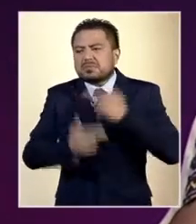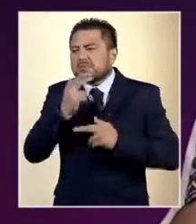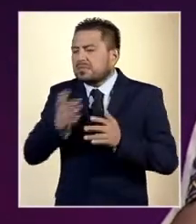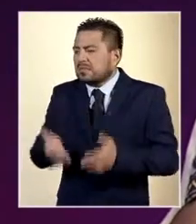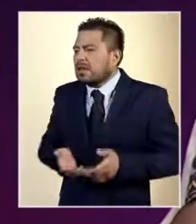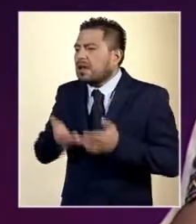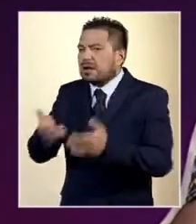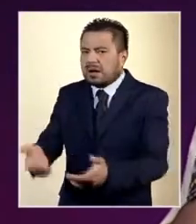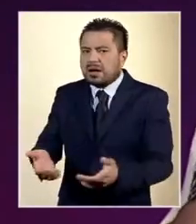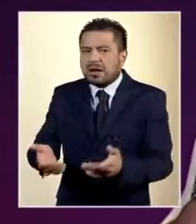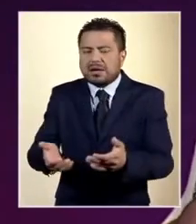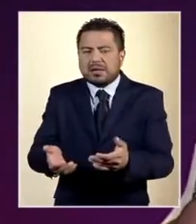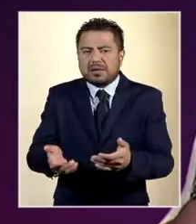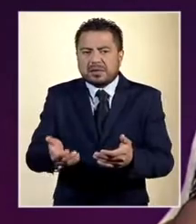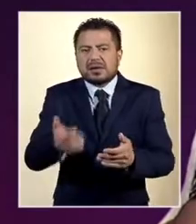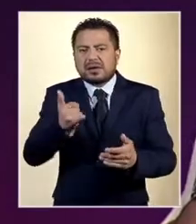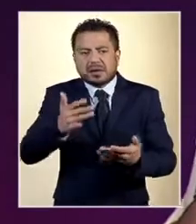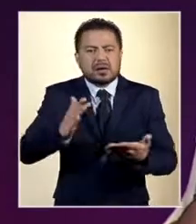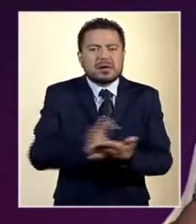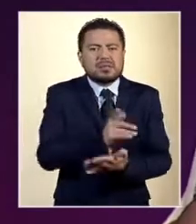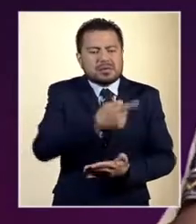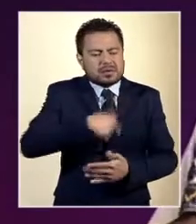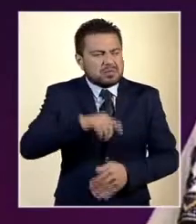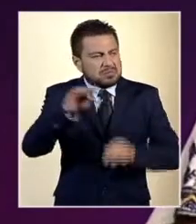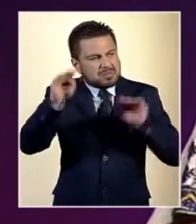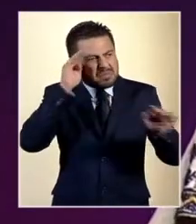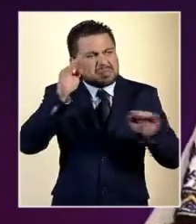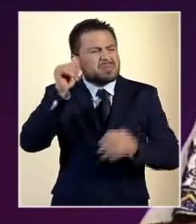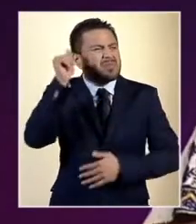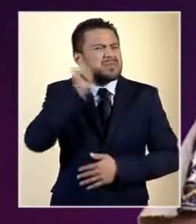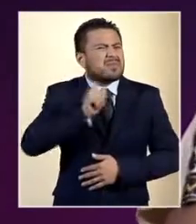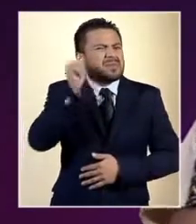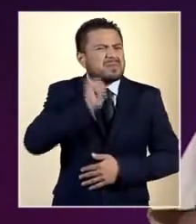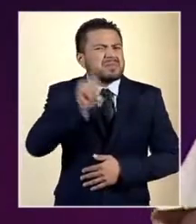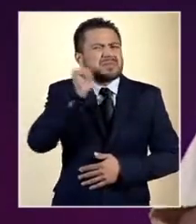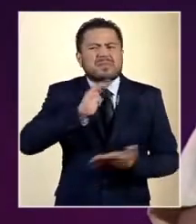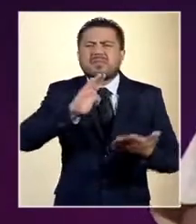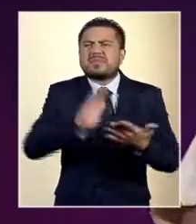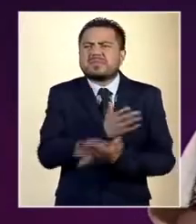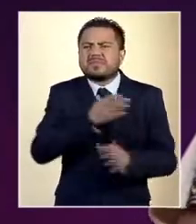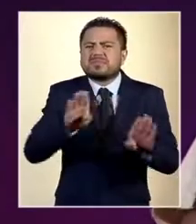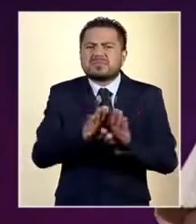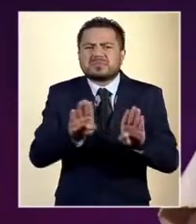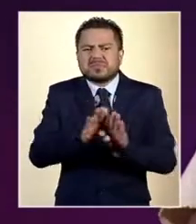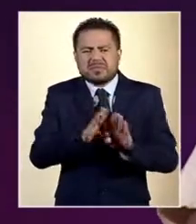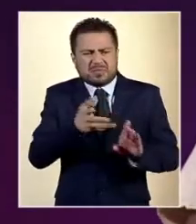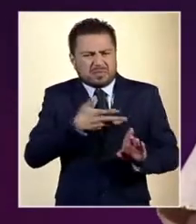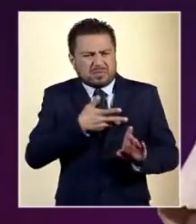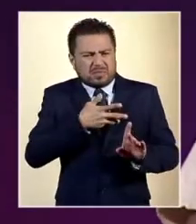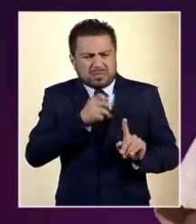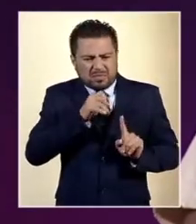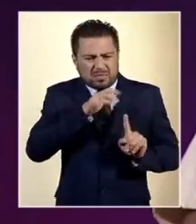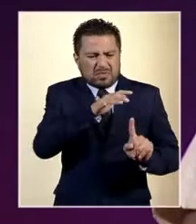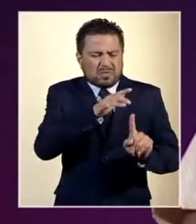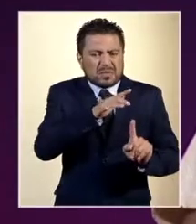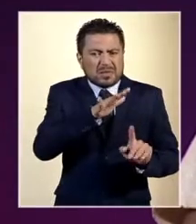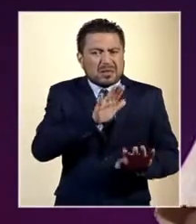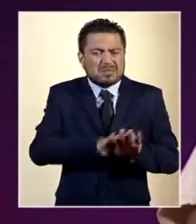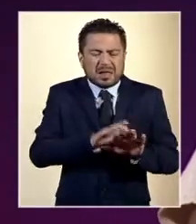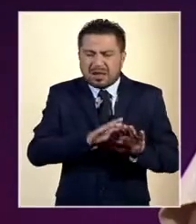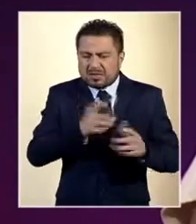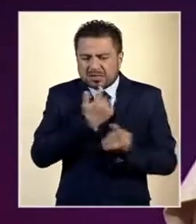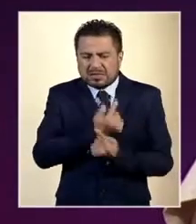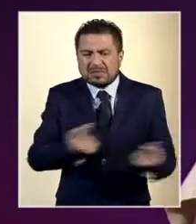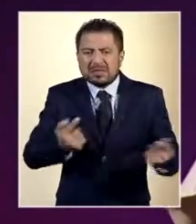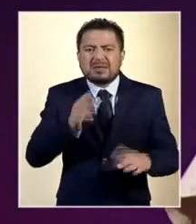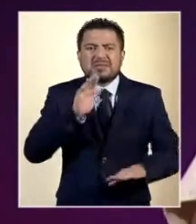calle. Y nosotros pensamos siempre, además, como había como un foco muy grande en